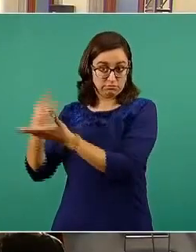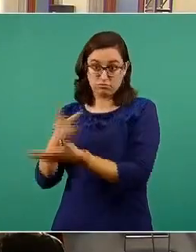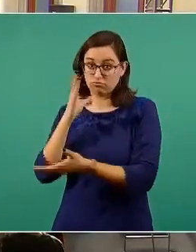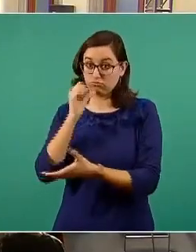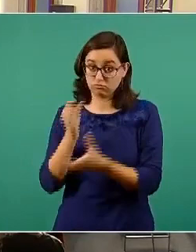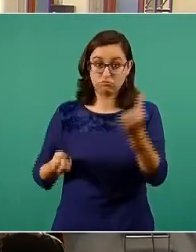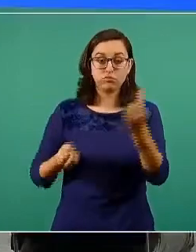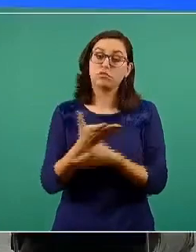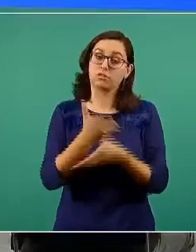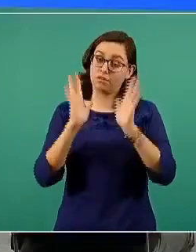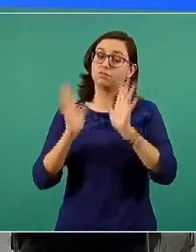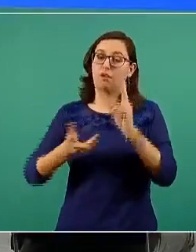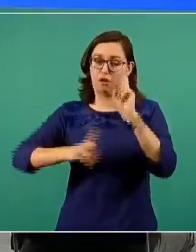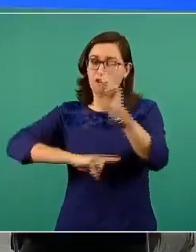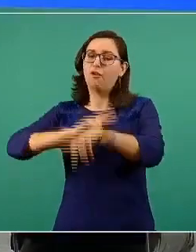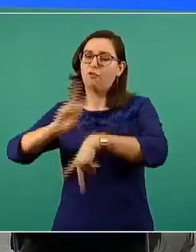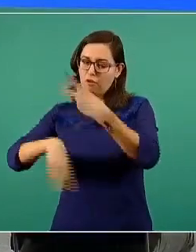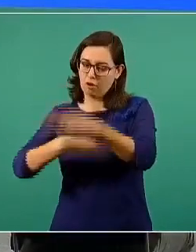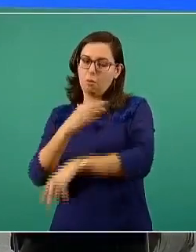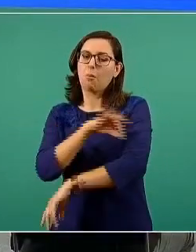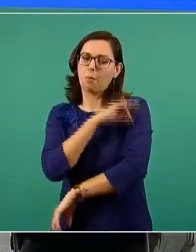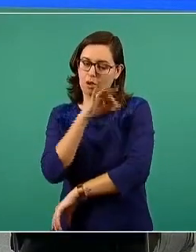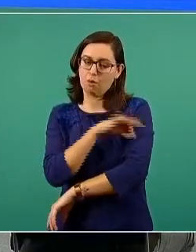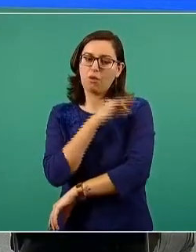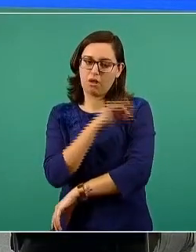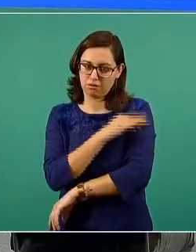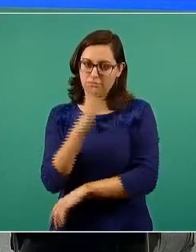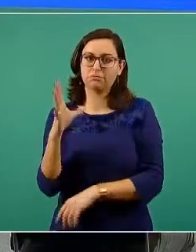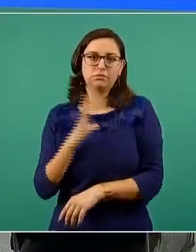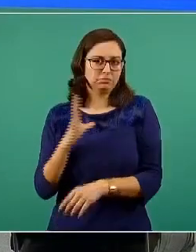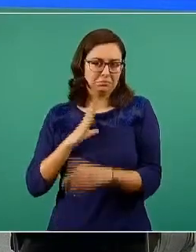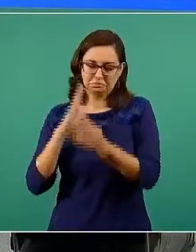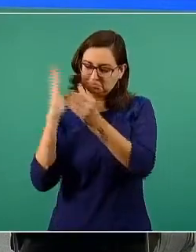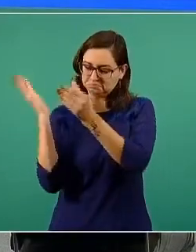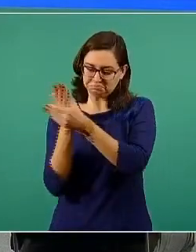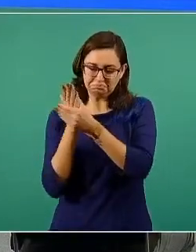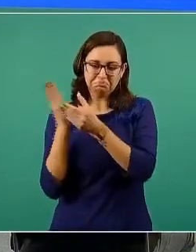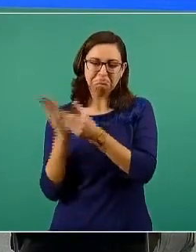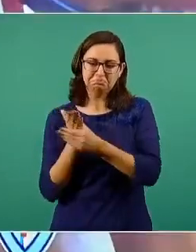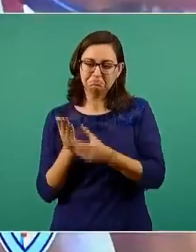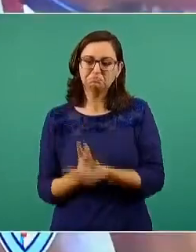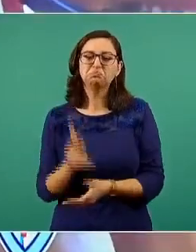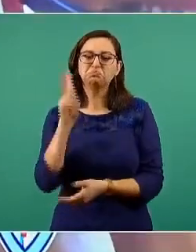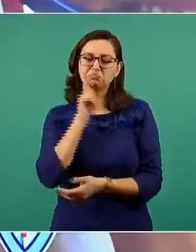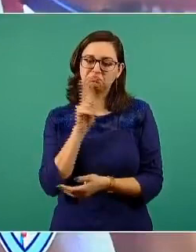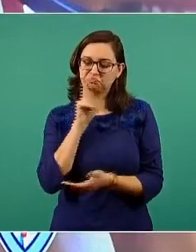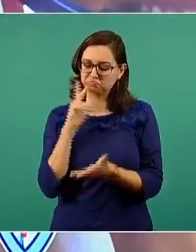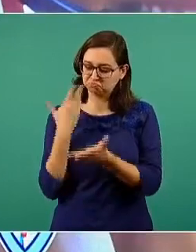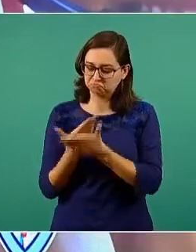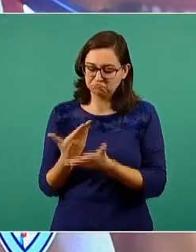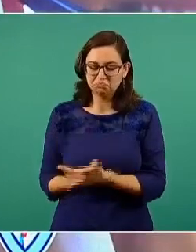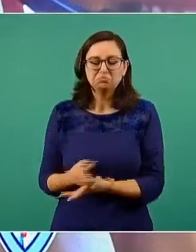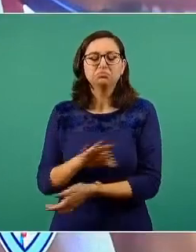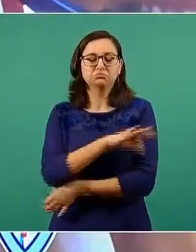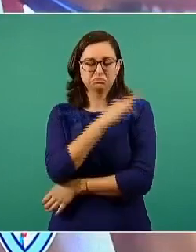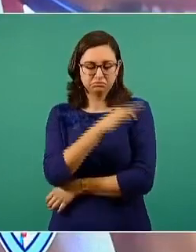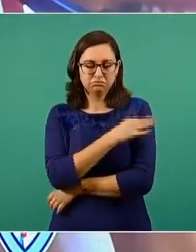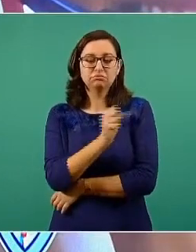postración y han sido vacunadas. Tenemos, por lo tanto, perfectamente documentado que esto está